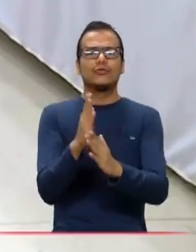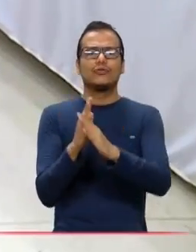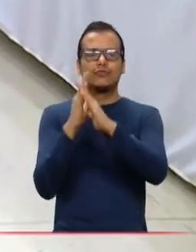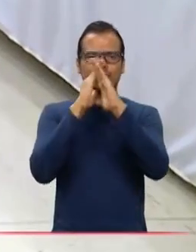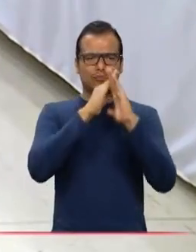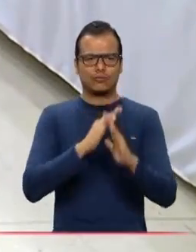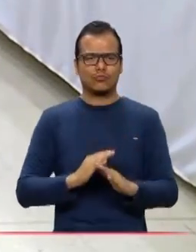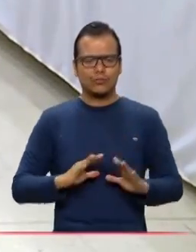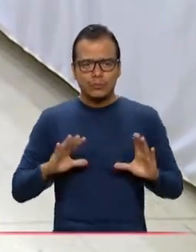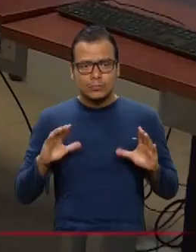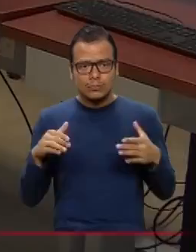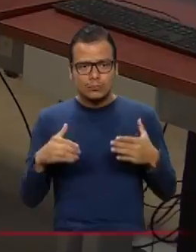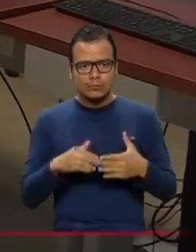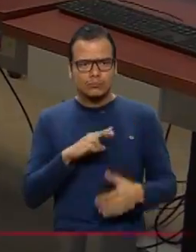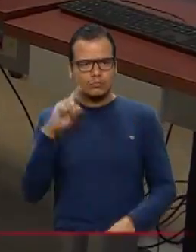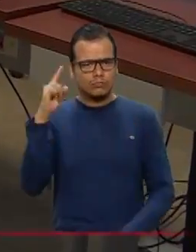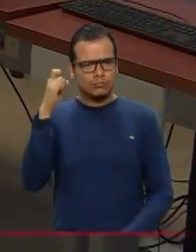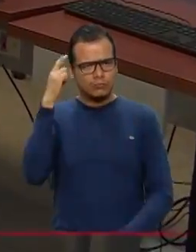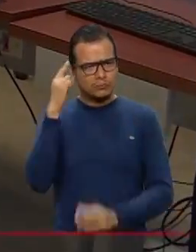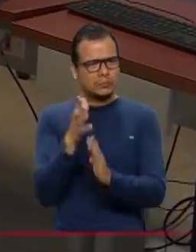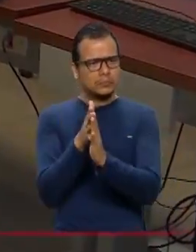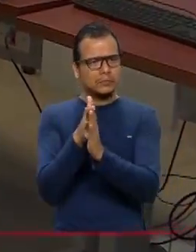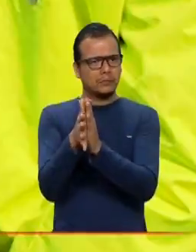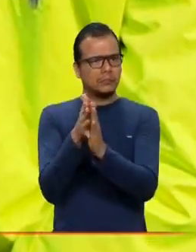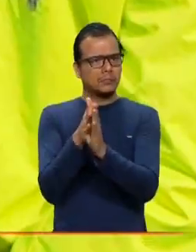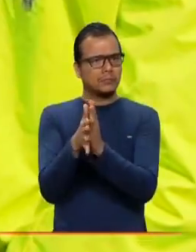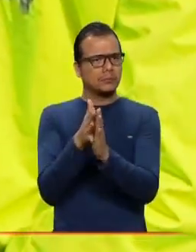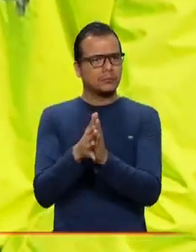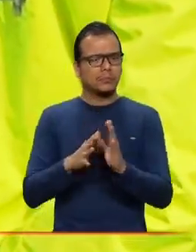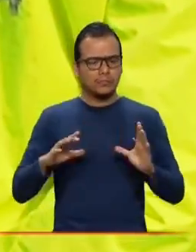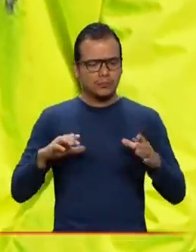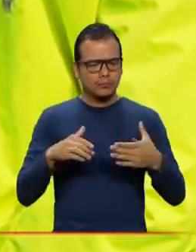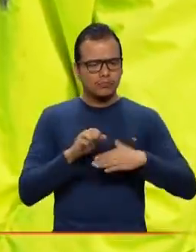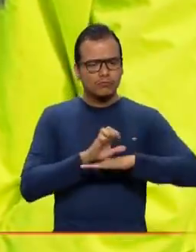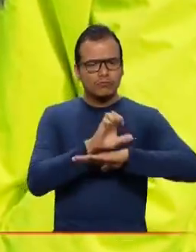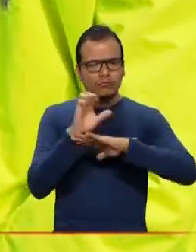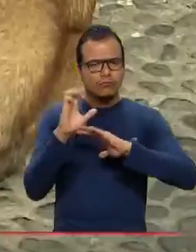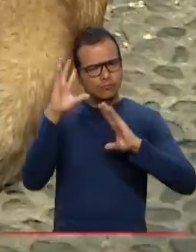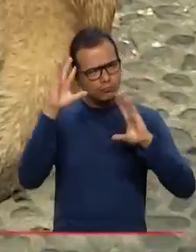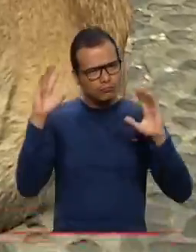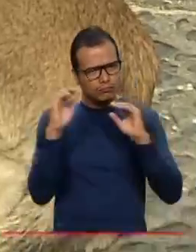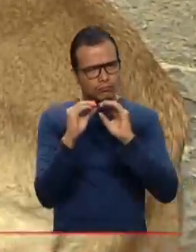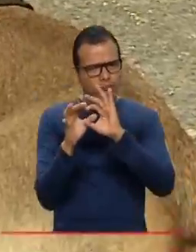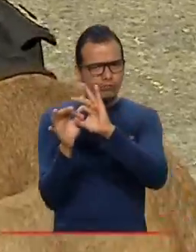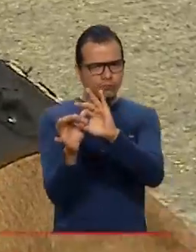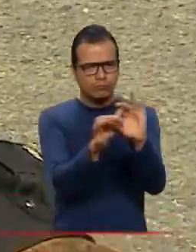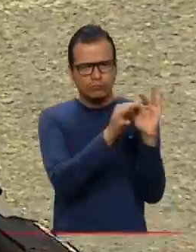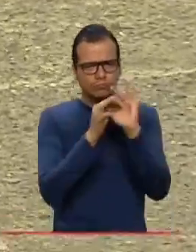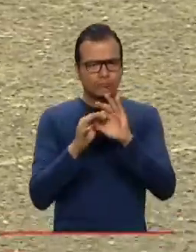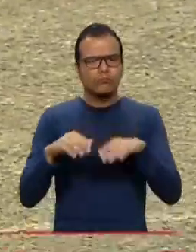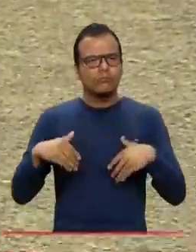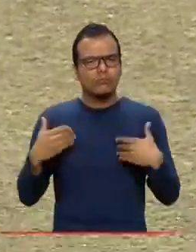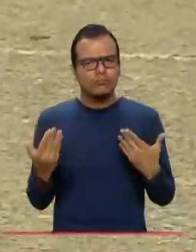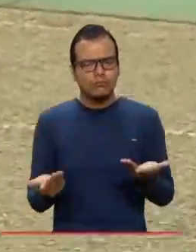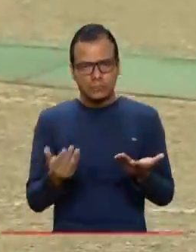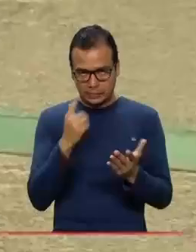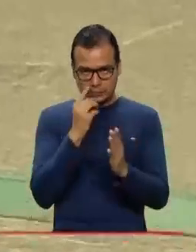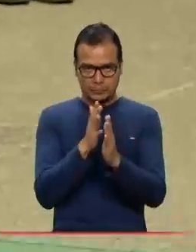gobierno departamental entregó un informe detallado de la articulación de las autoridades el ejército ya han llegado